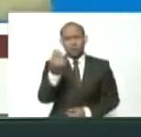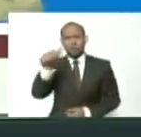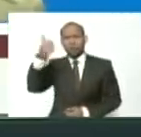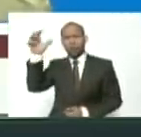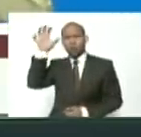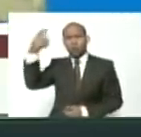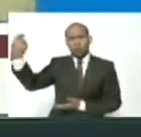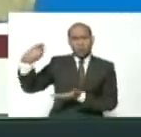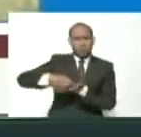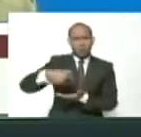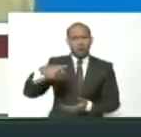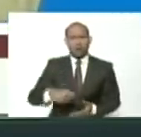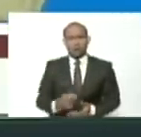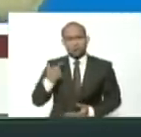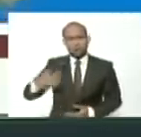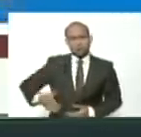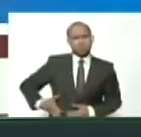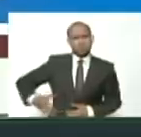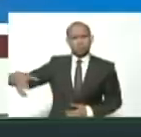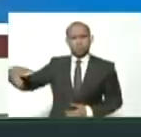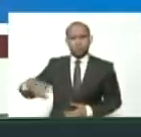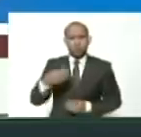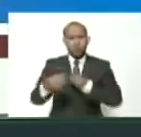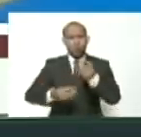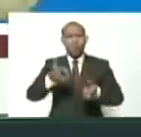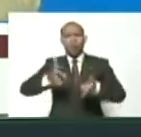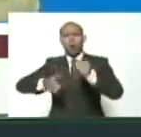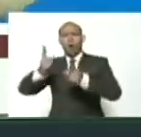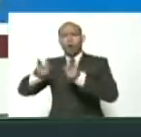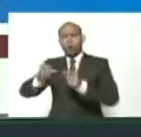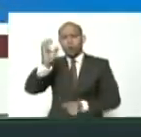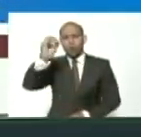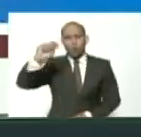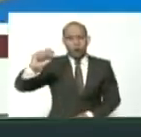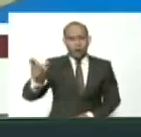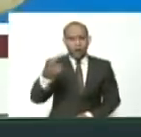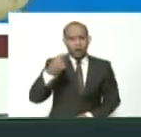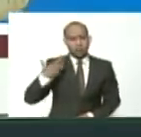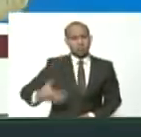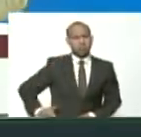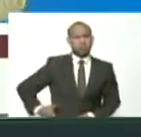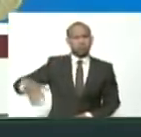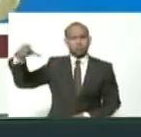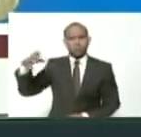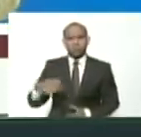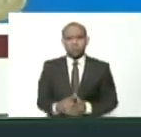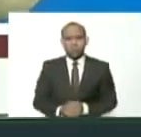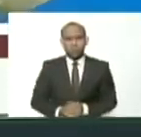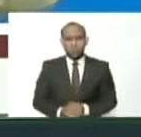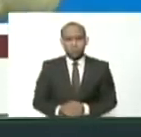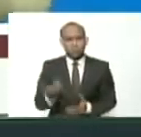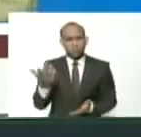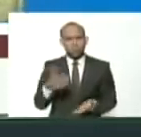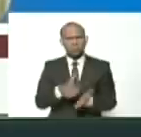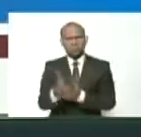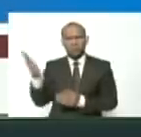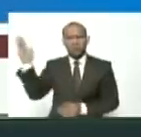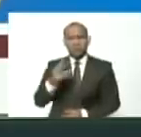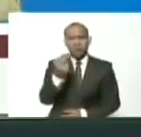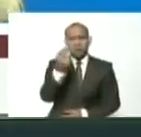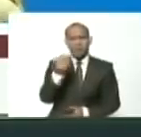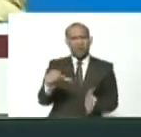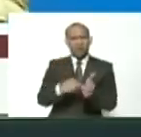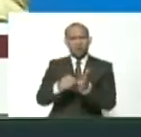extranjeros, para enriquecerse, como hacen algunas ONG que se enriquecen recibiendo dinero del norte,